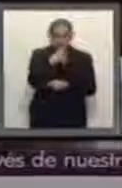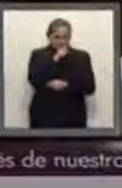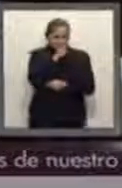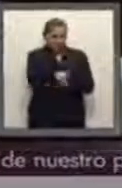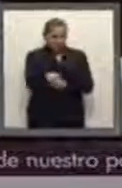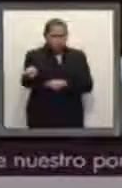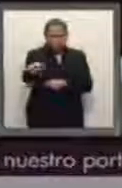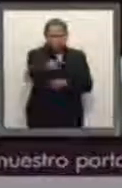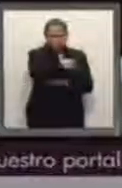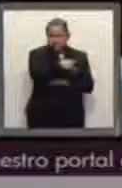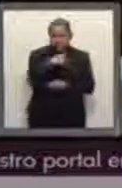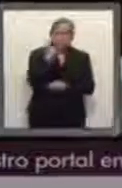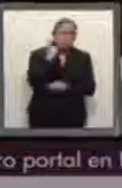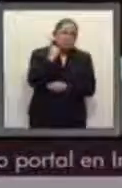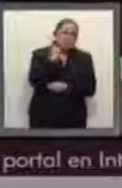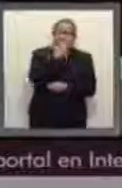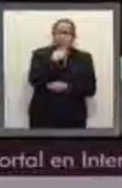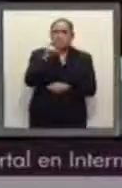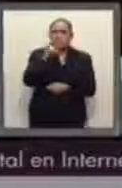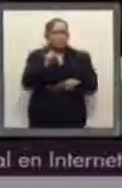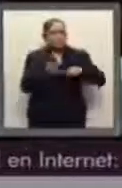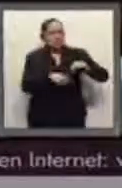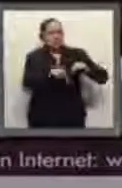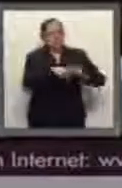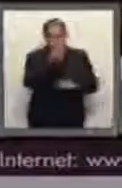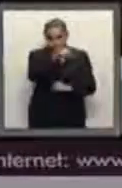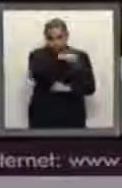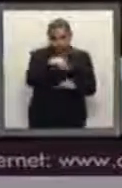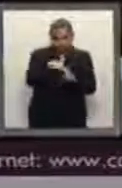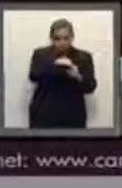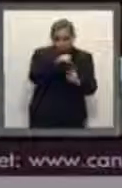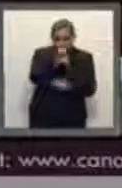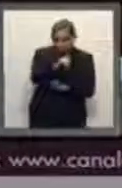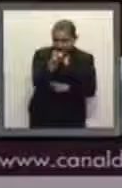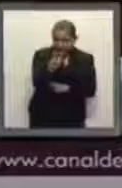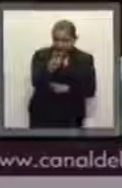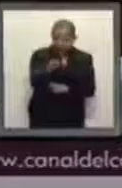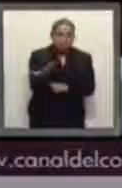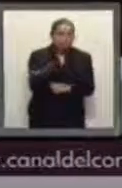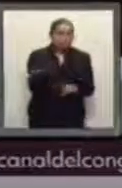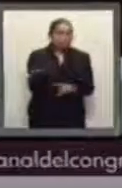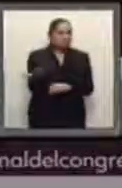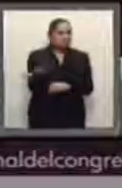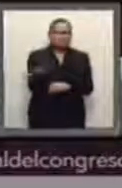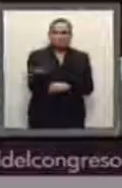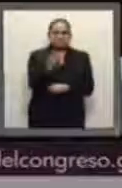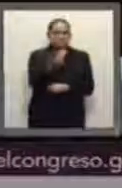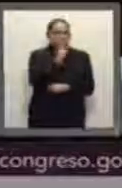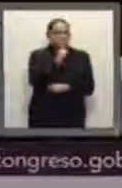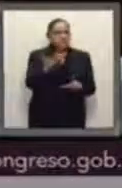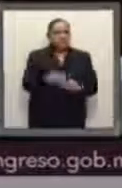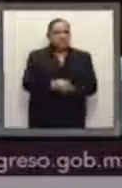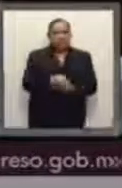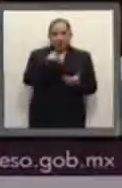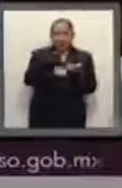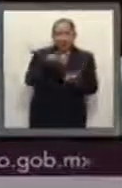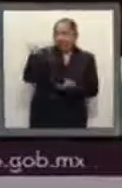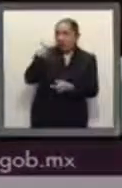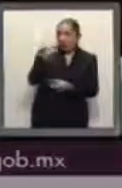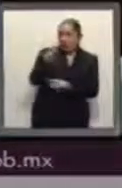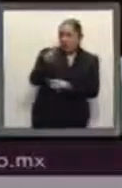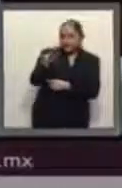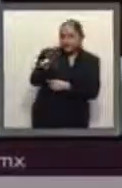diputados y diputadas, si votan a favor de este punto de acuerdo. No podemos permitir que se quede en manos de Televisa y